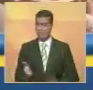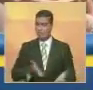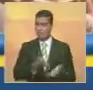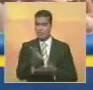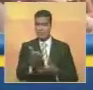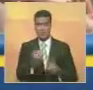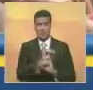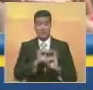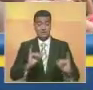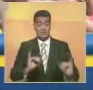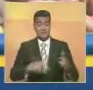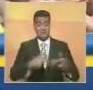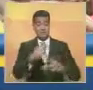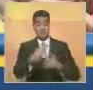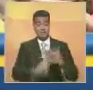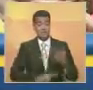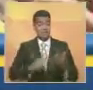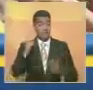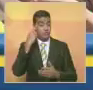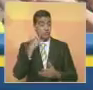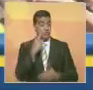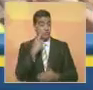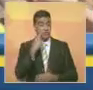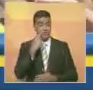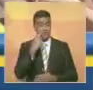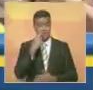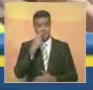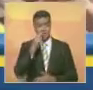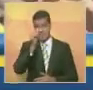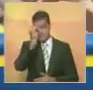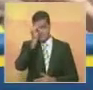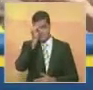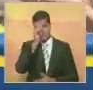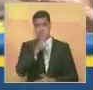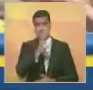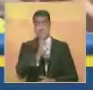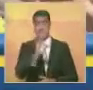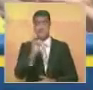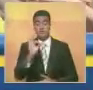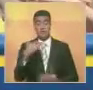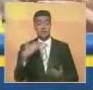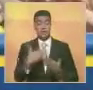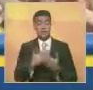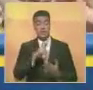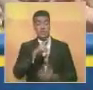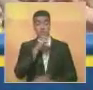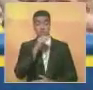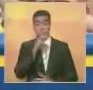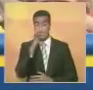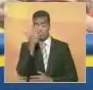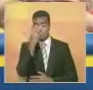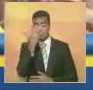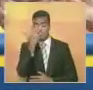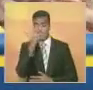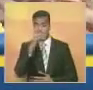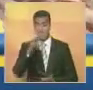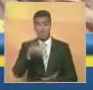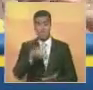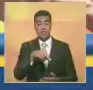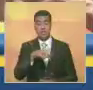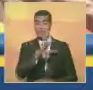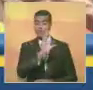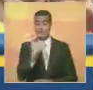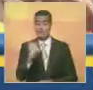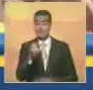que ha sido este proceso bolivariano desde diciembre del del 98 y particularmente es el 2 de febrero del 99 es que